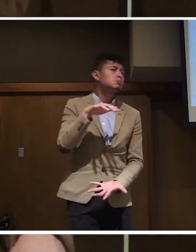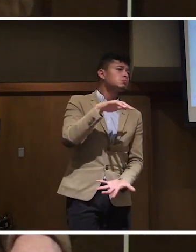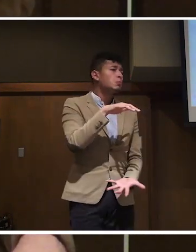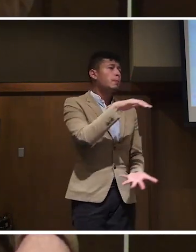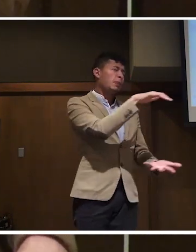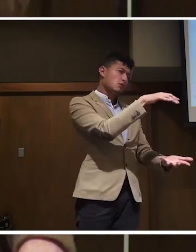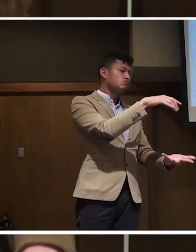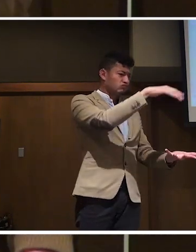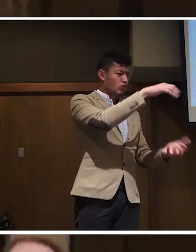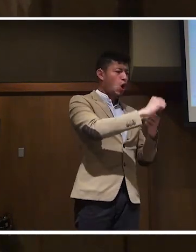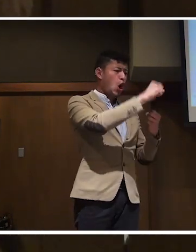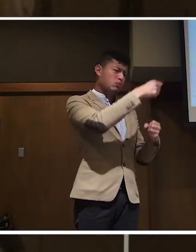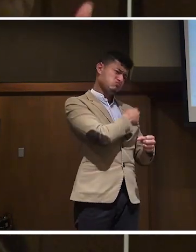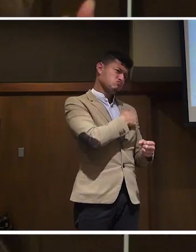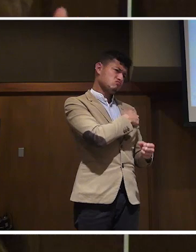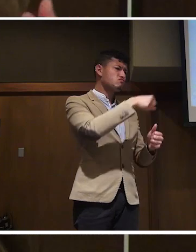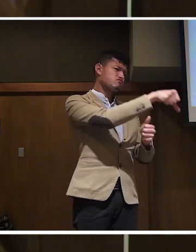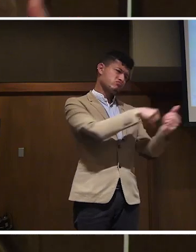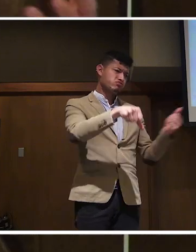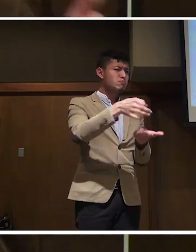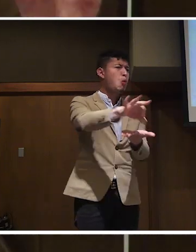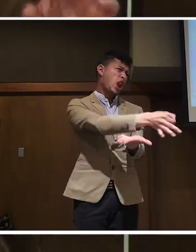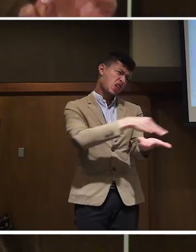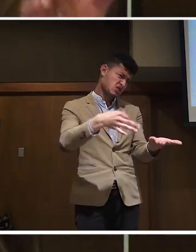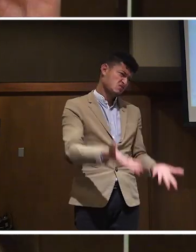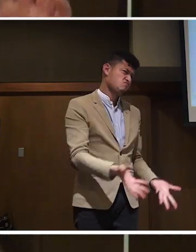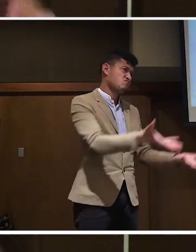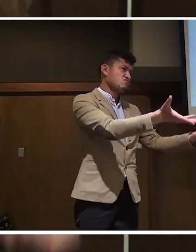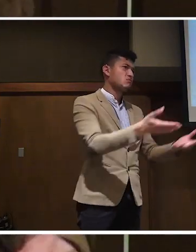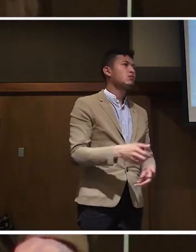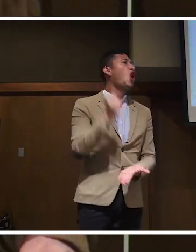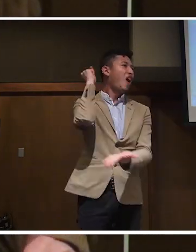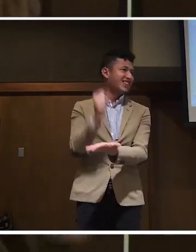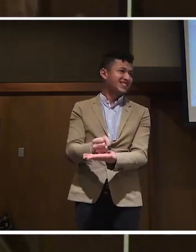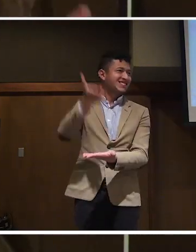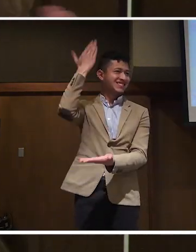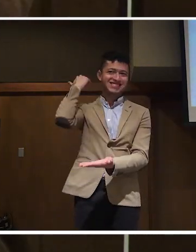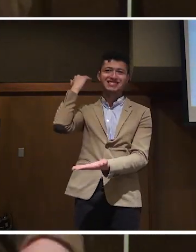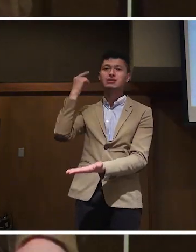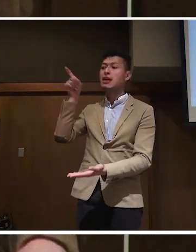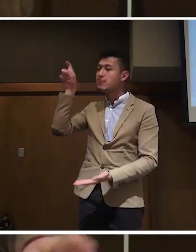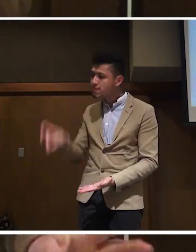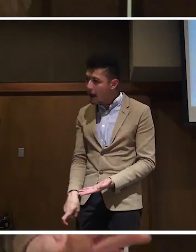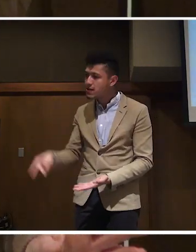ahí, para acuñar, porque era la obligación a convertir el oro en monedas físicas,